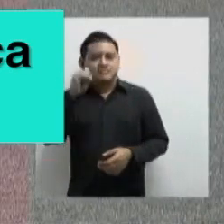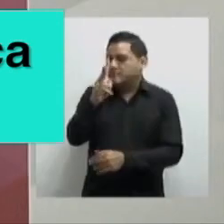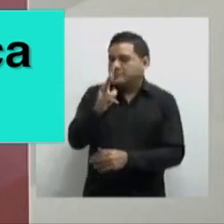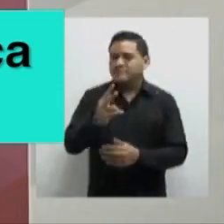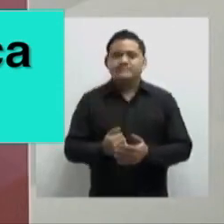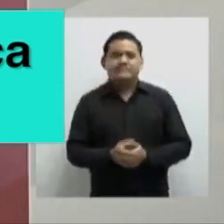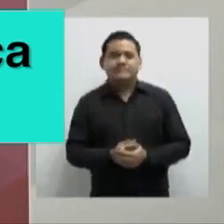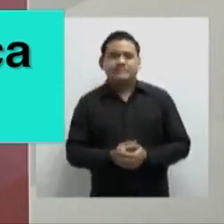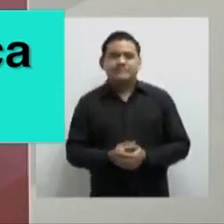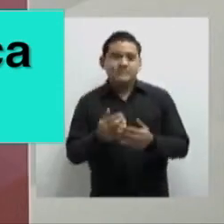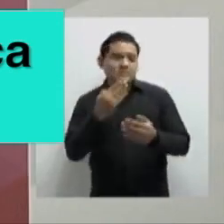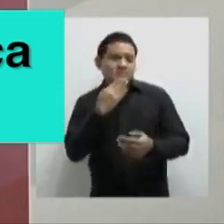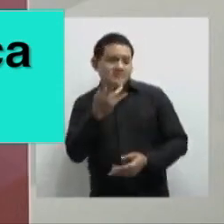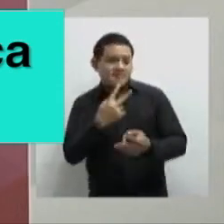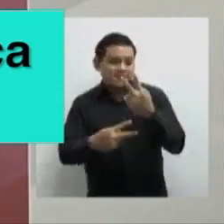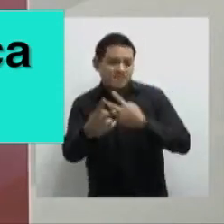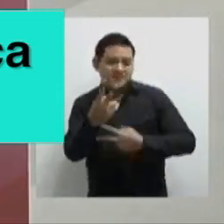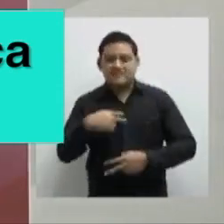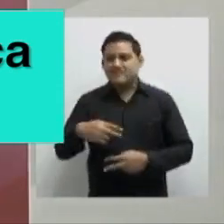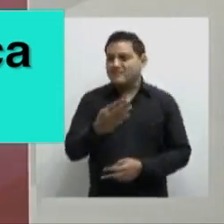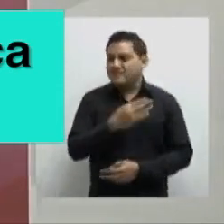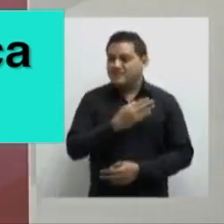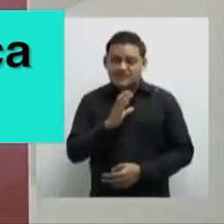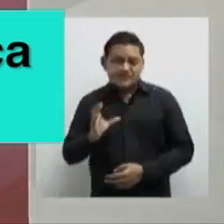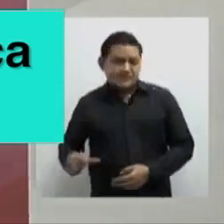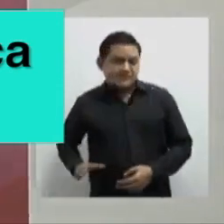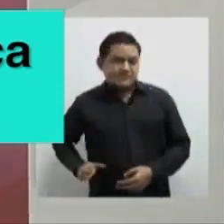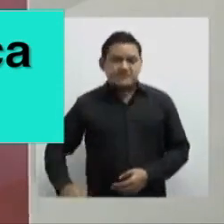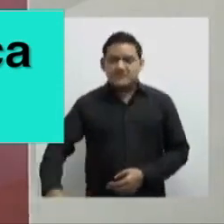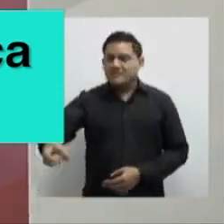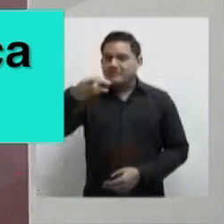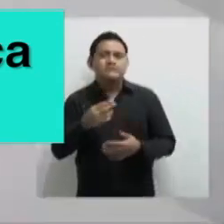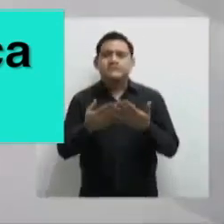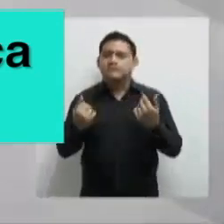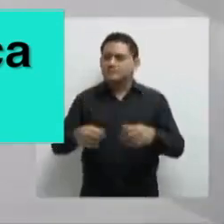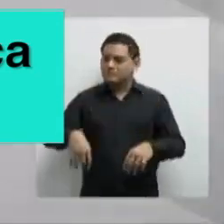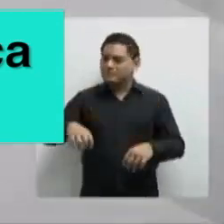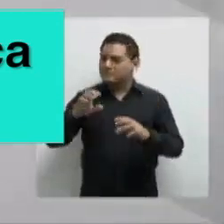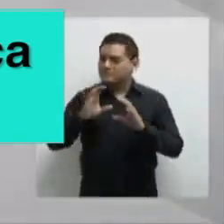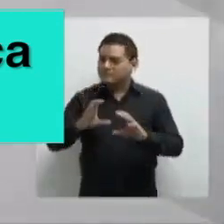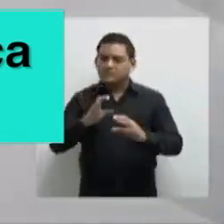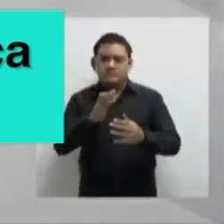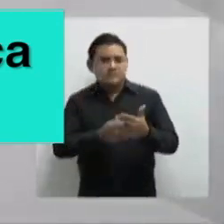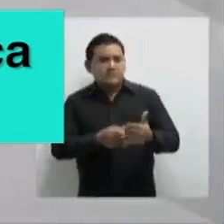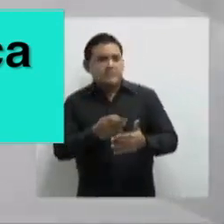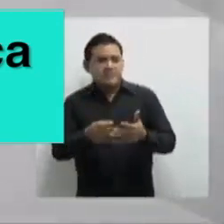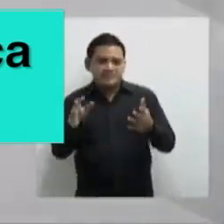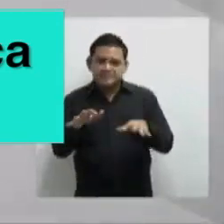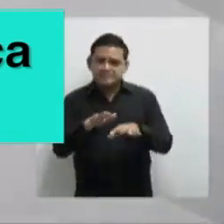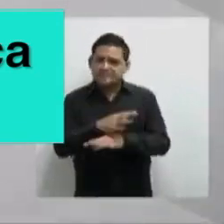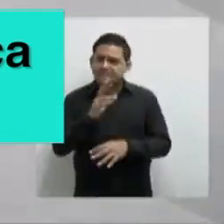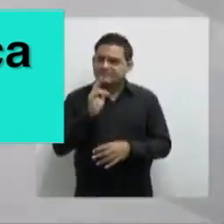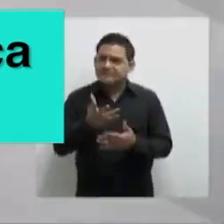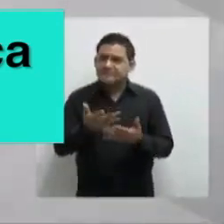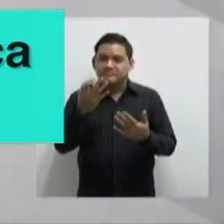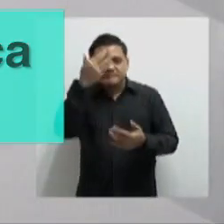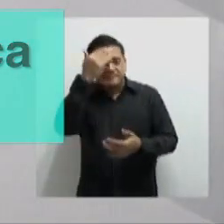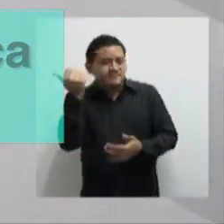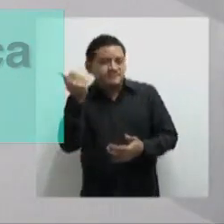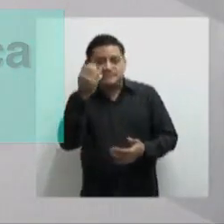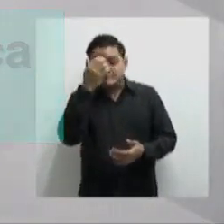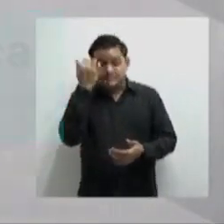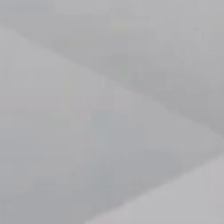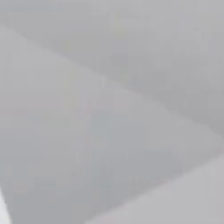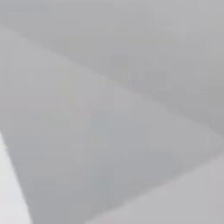aspirantes al gobierno del Estado organizado por el Instituto Electoral y de Participación Ciudadana. Además, Fósil Pérez aseguró en su